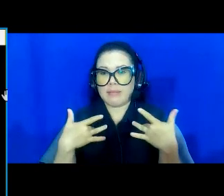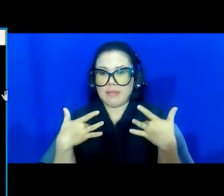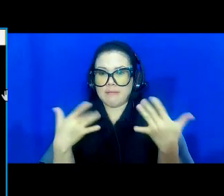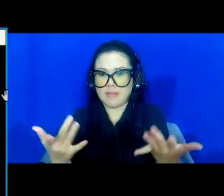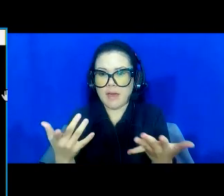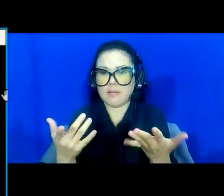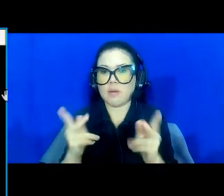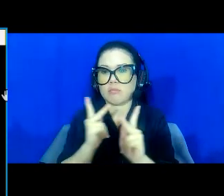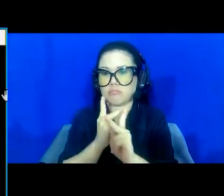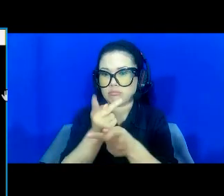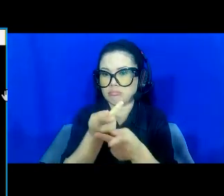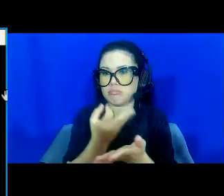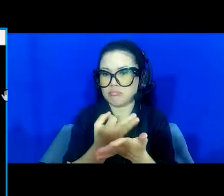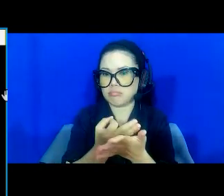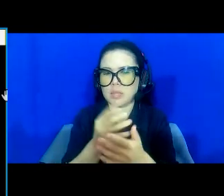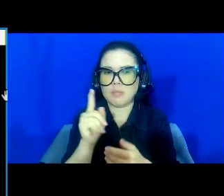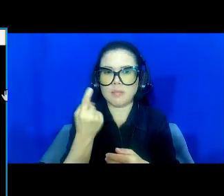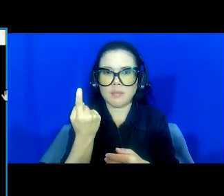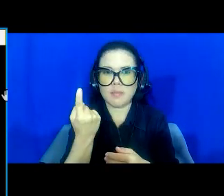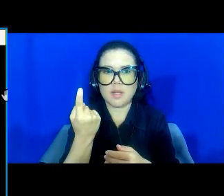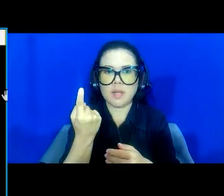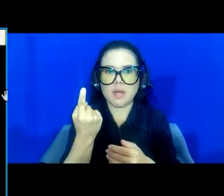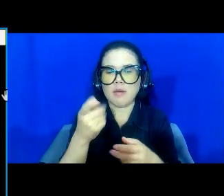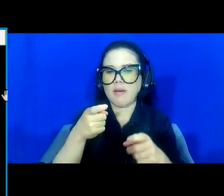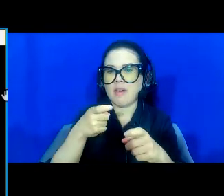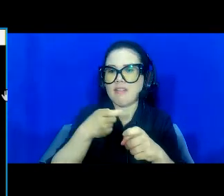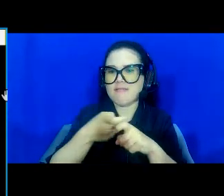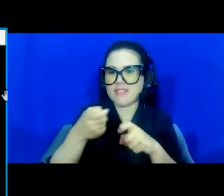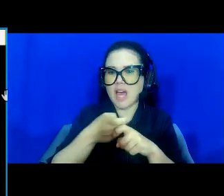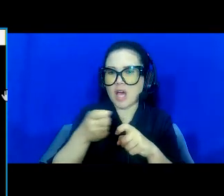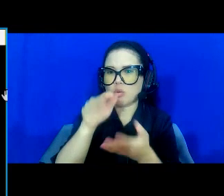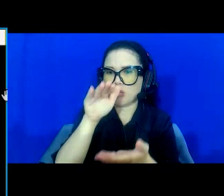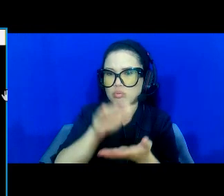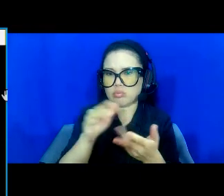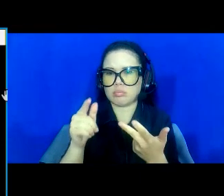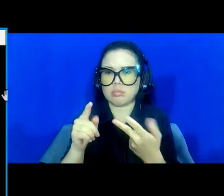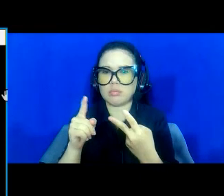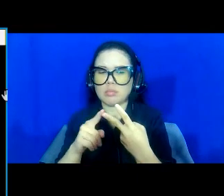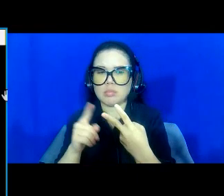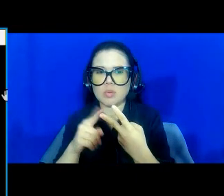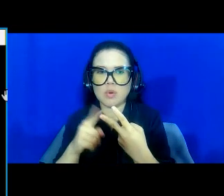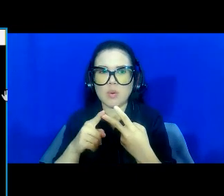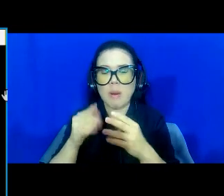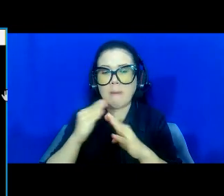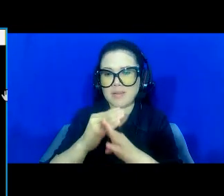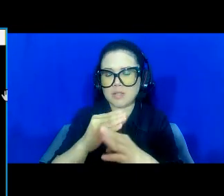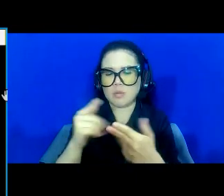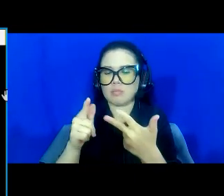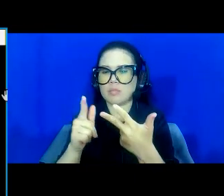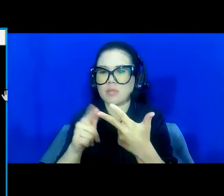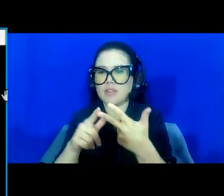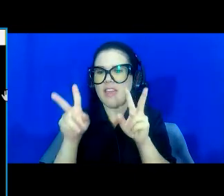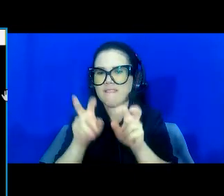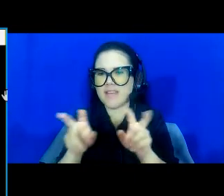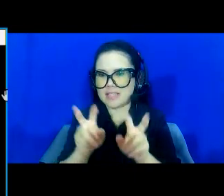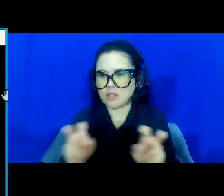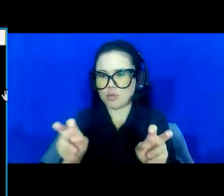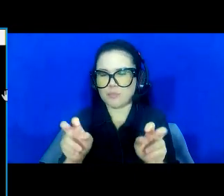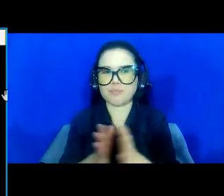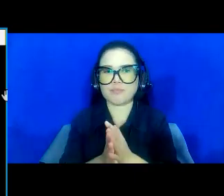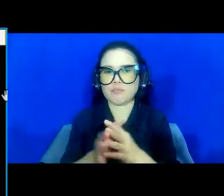de ellas era tratamiento y reducción de daños, la segunda, educación y prevención, y la tercera, investigación y datos. Así que aquí pueden ver una distribución donde